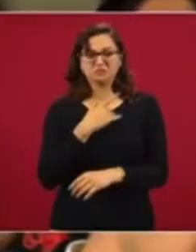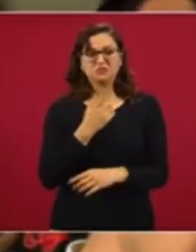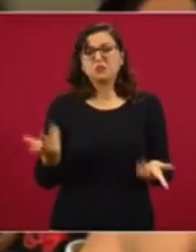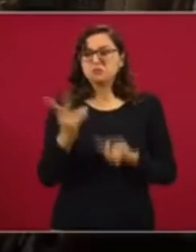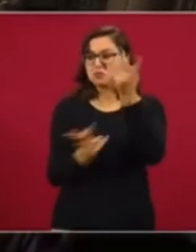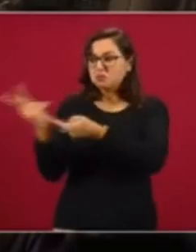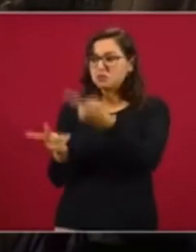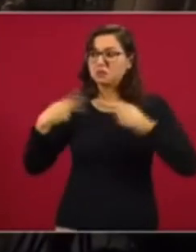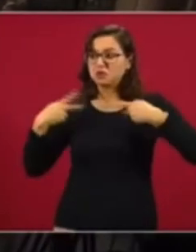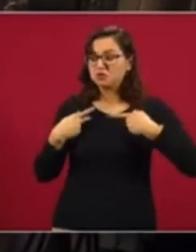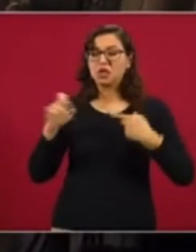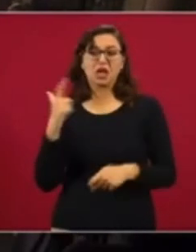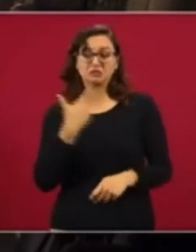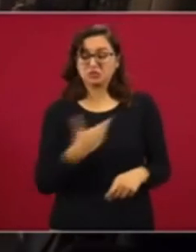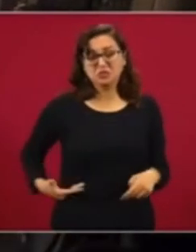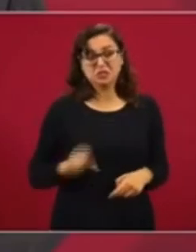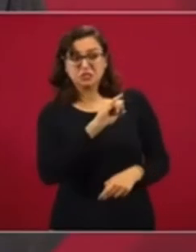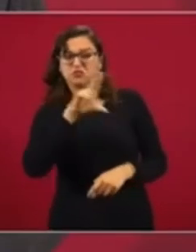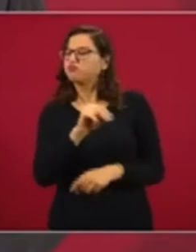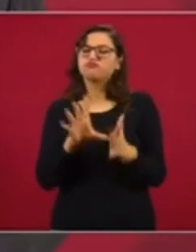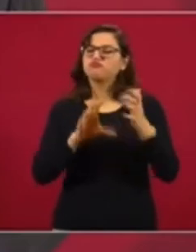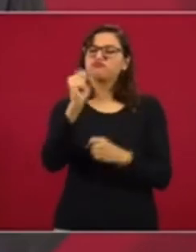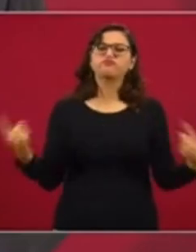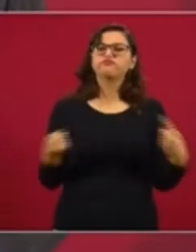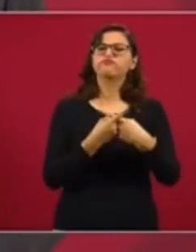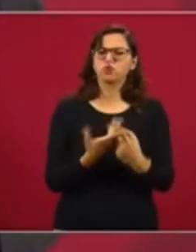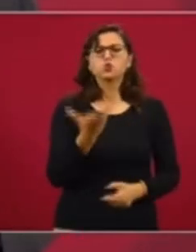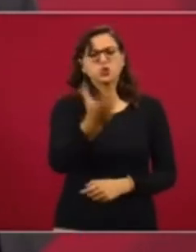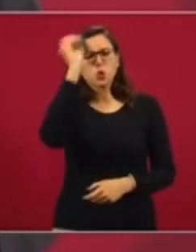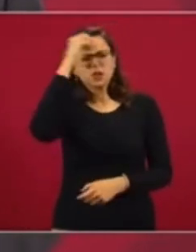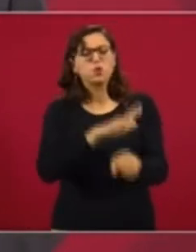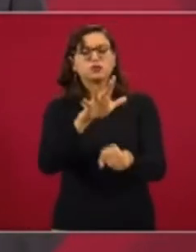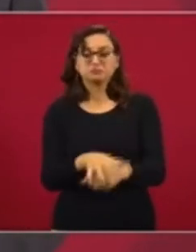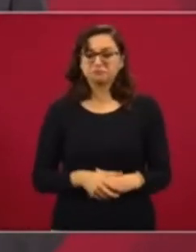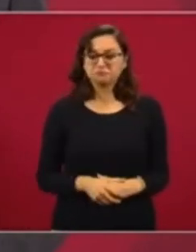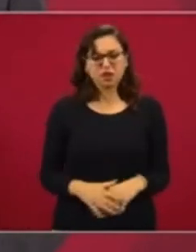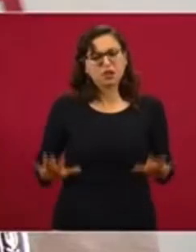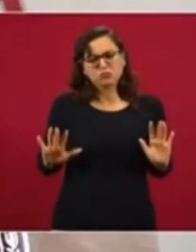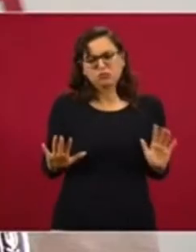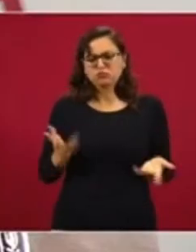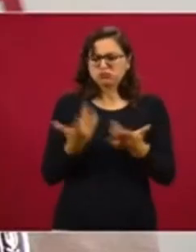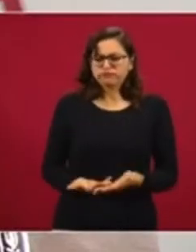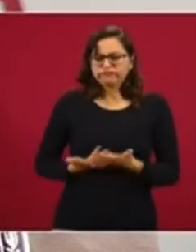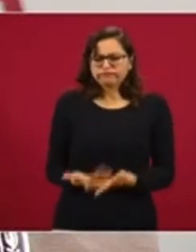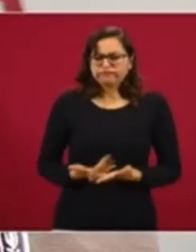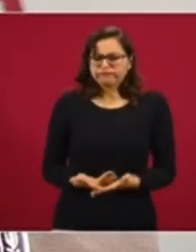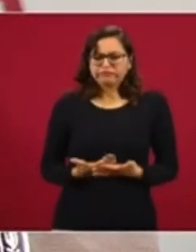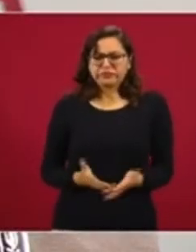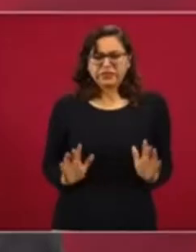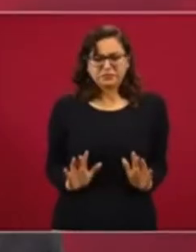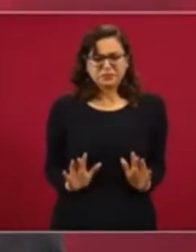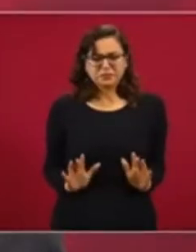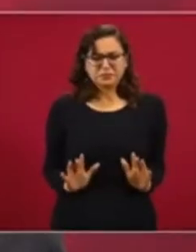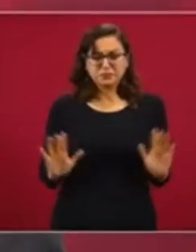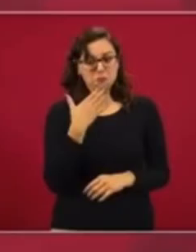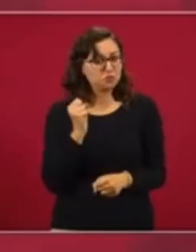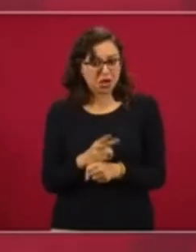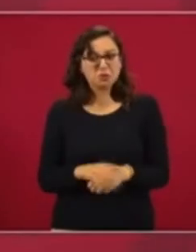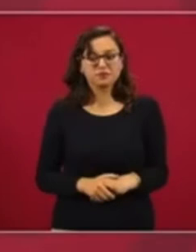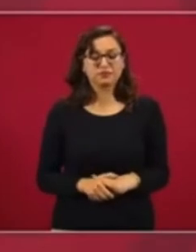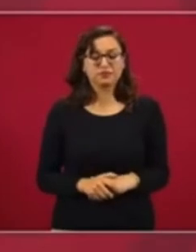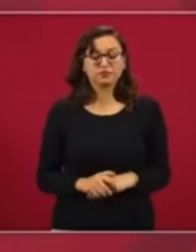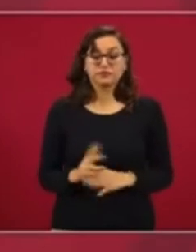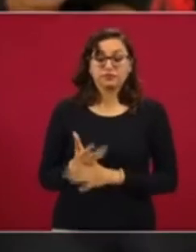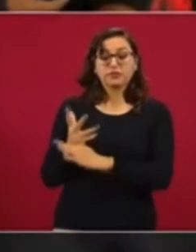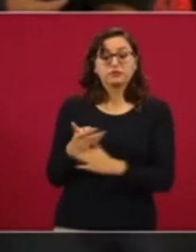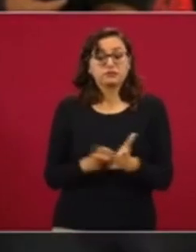opina? Pues que hay que esperarnos, porque también debe de explicarse de que no solo interviene un ministro. Que se